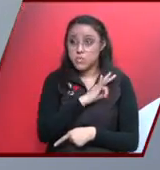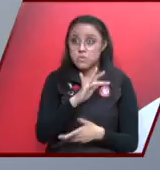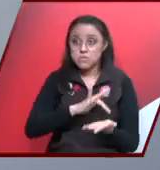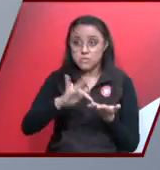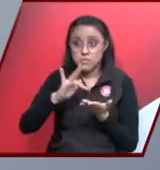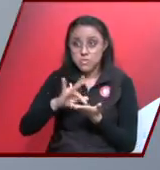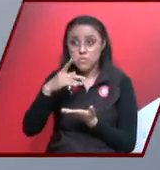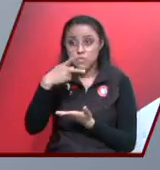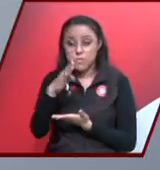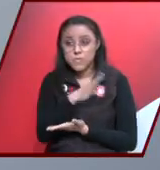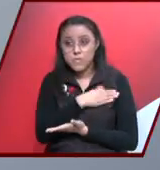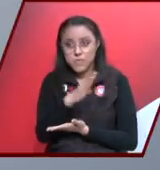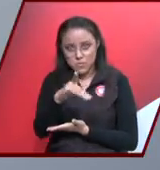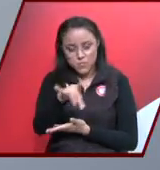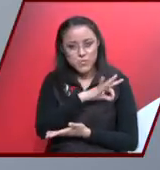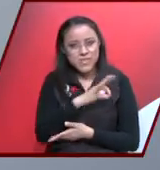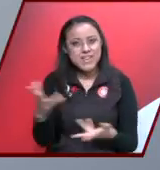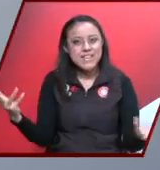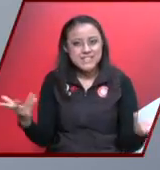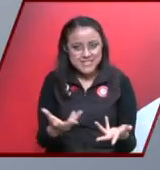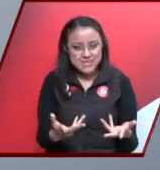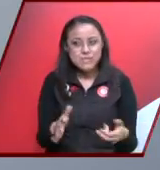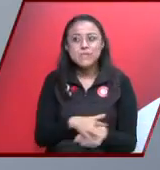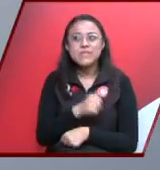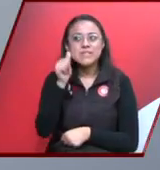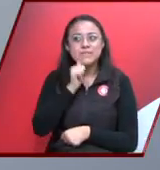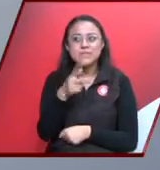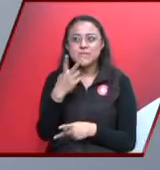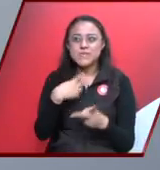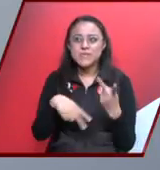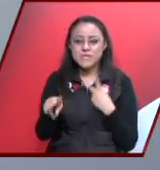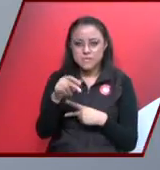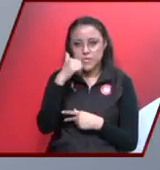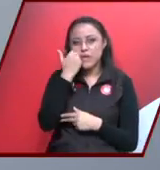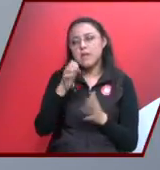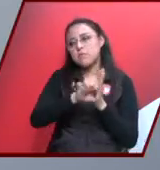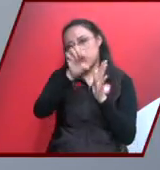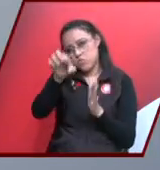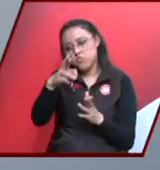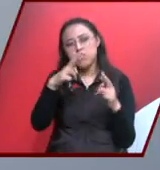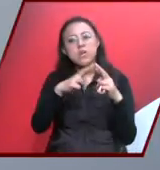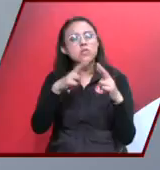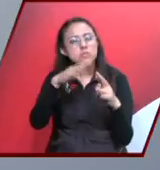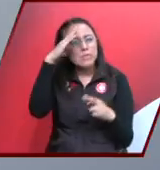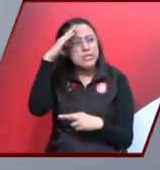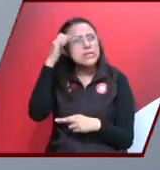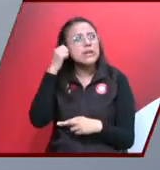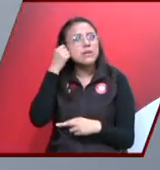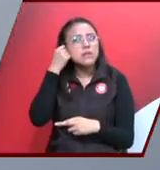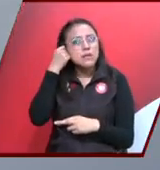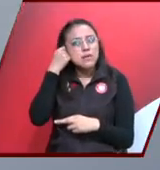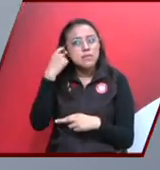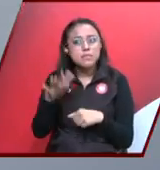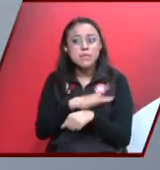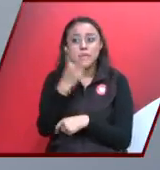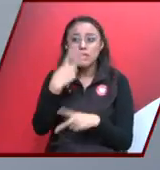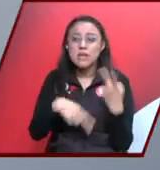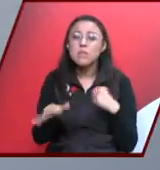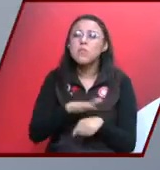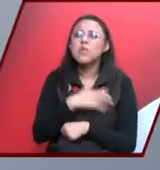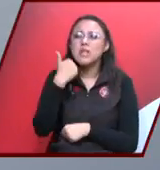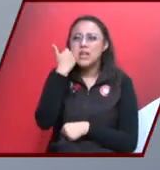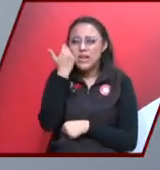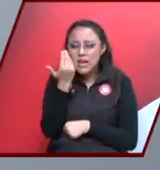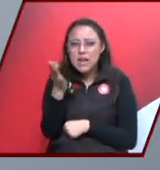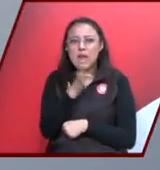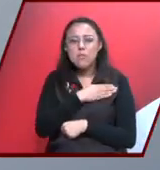Si tienes las posibilidades, hazlo. Las cosas siempre regresan. Si lo quieres ver religiosamente, regresan porque Dios quiere,